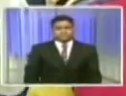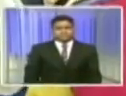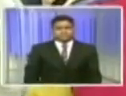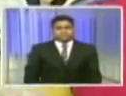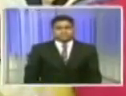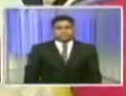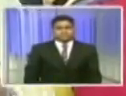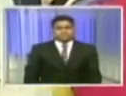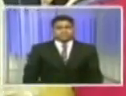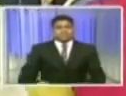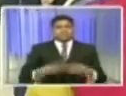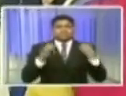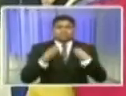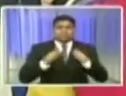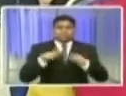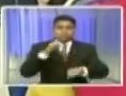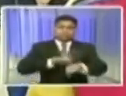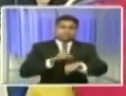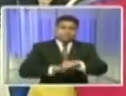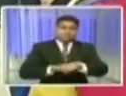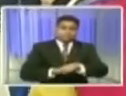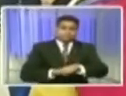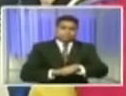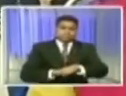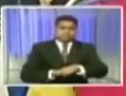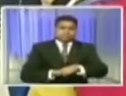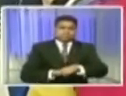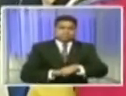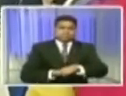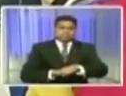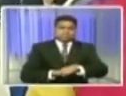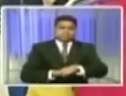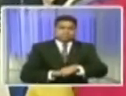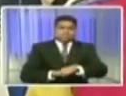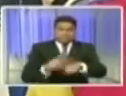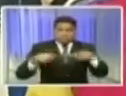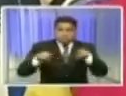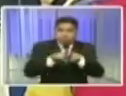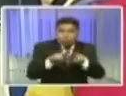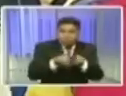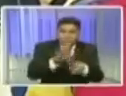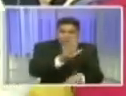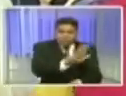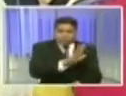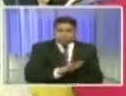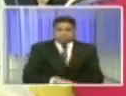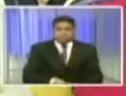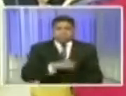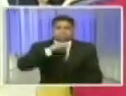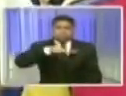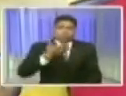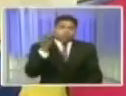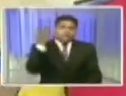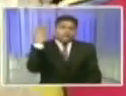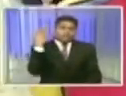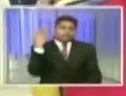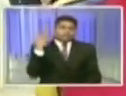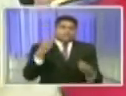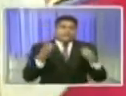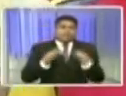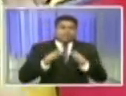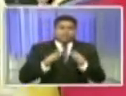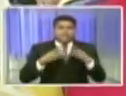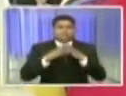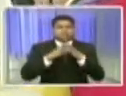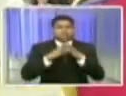de vivir un tiempo como ese, le daría su amor, su pasión y su vida a la causa de